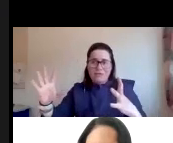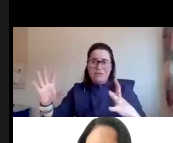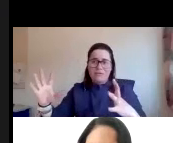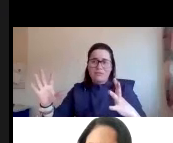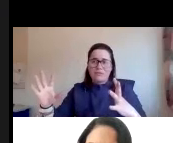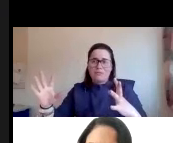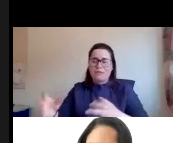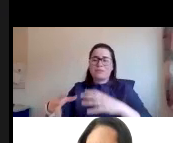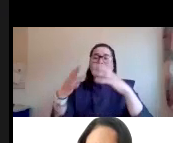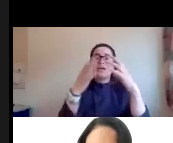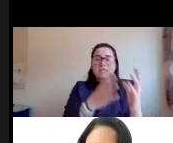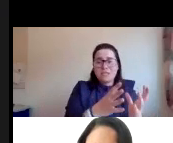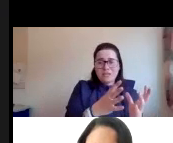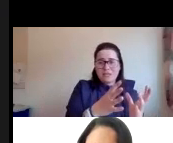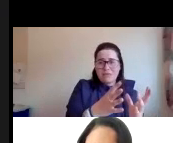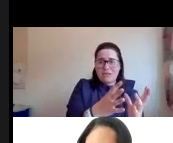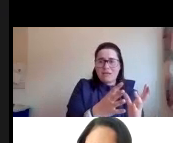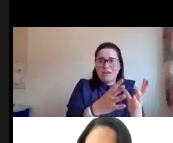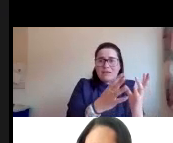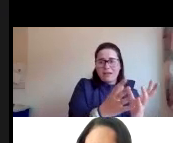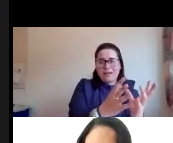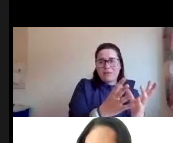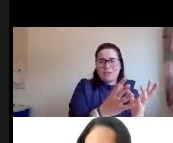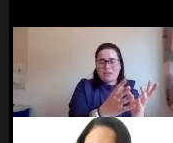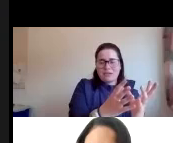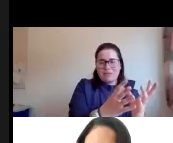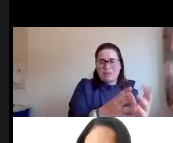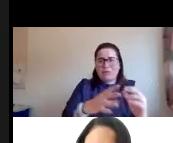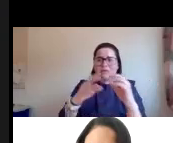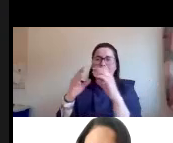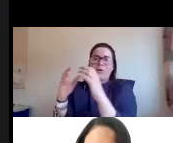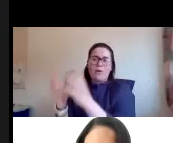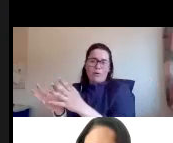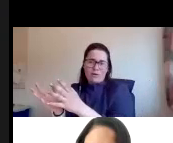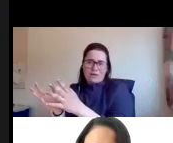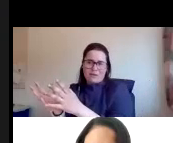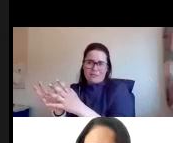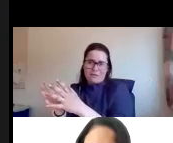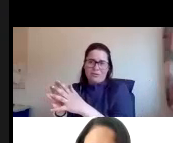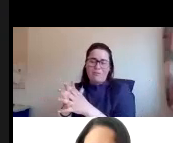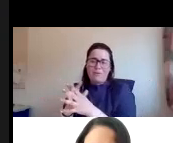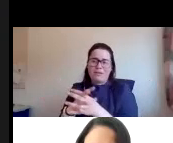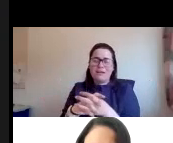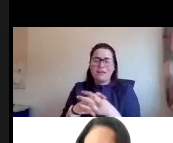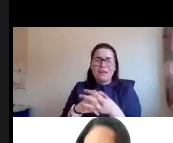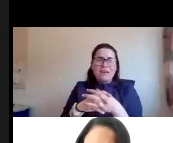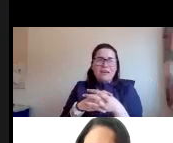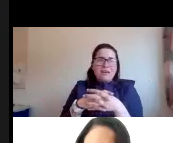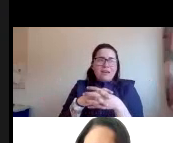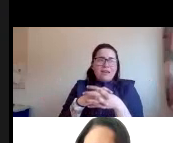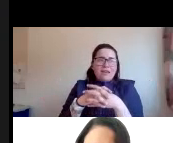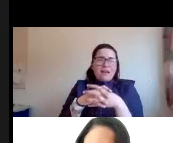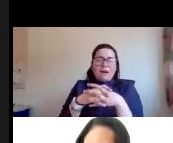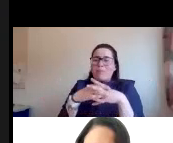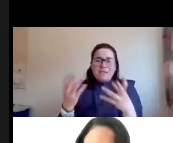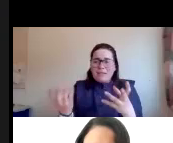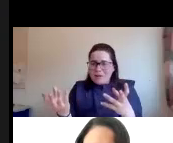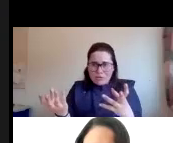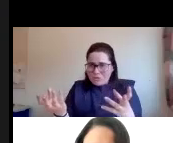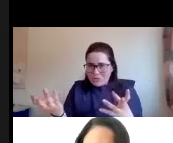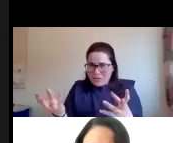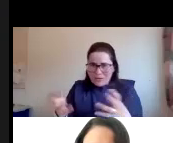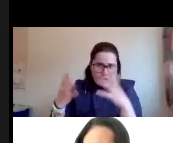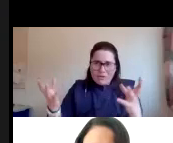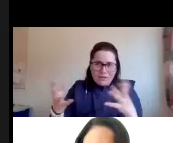agrega nitrógeno, fósforo y potasio sin identificar cuál es el requerimiento del suelo o el requerimiento de la planta. La planta